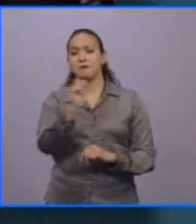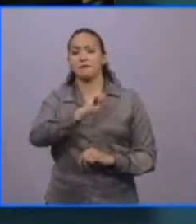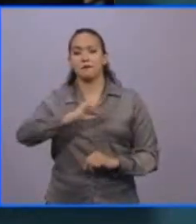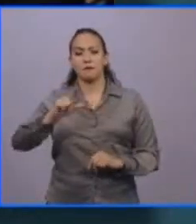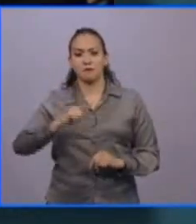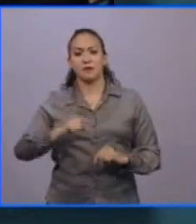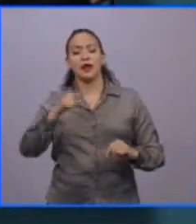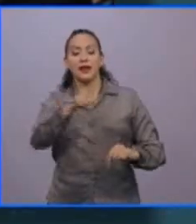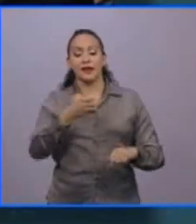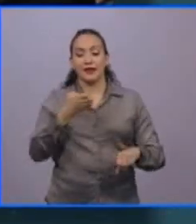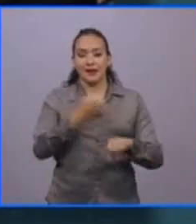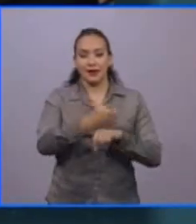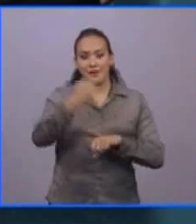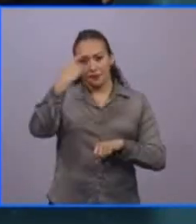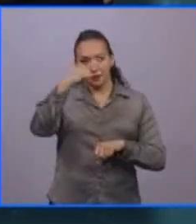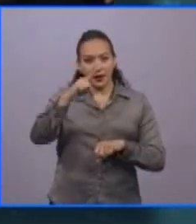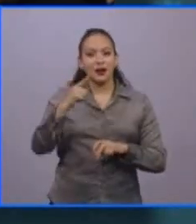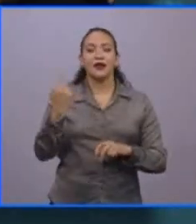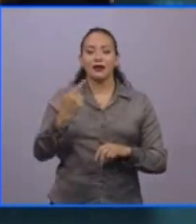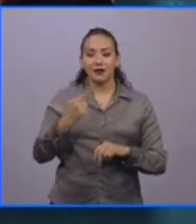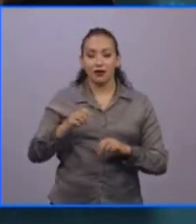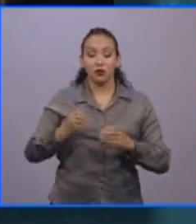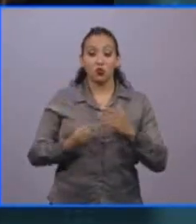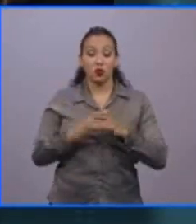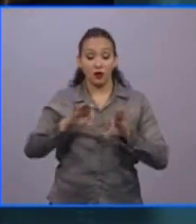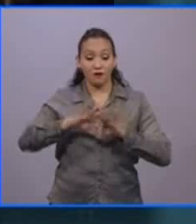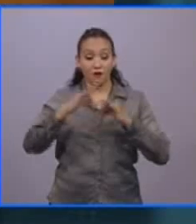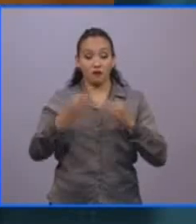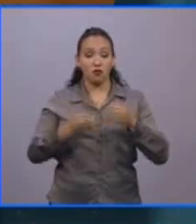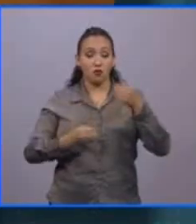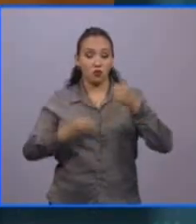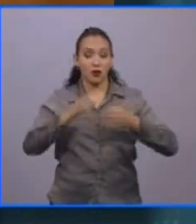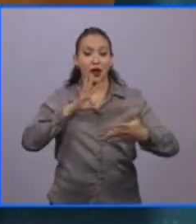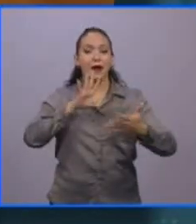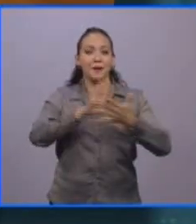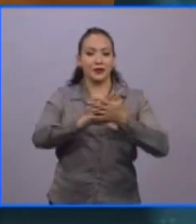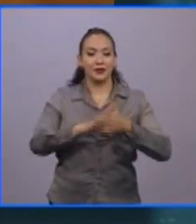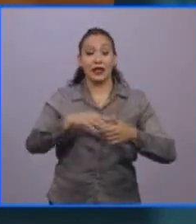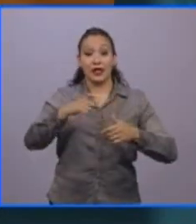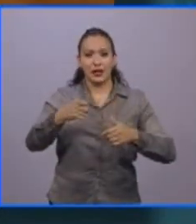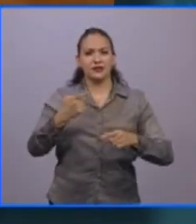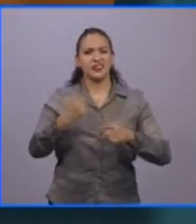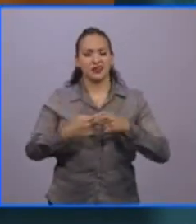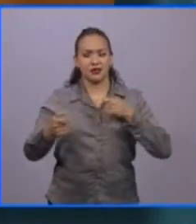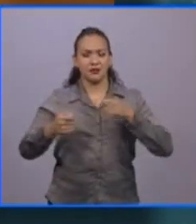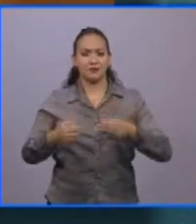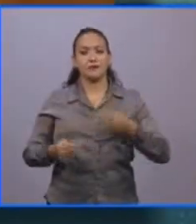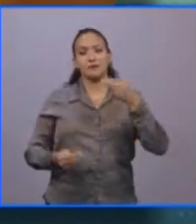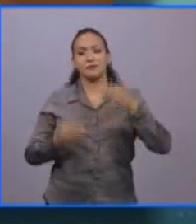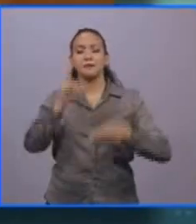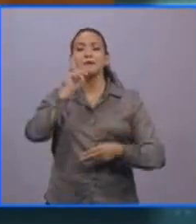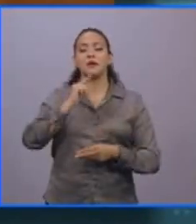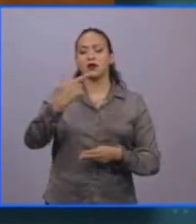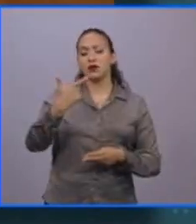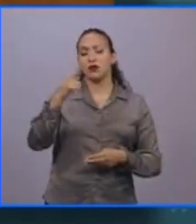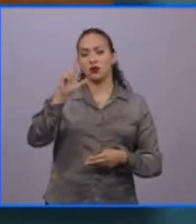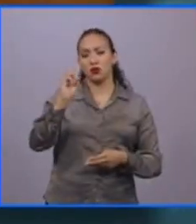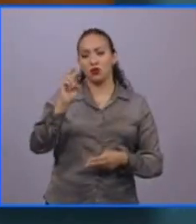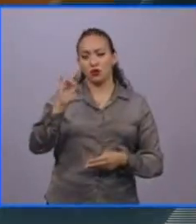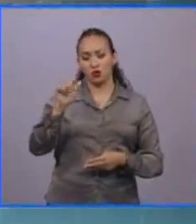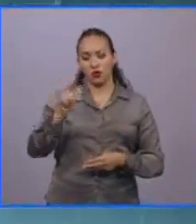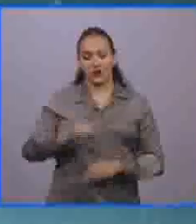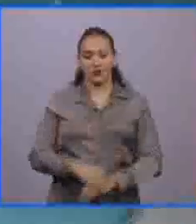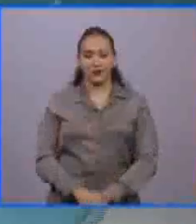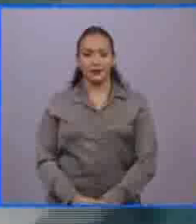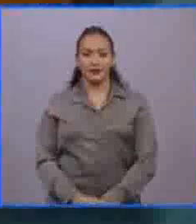de la Comisión Estatal para la Consolidación del Sistema de Justicia Penal, comisión que es presidida por la magistrada Gloria Jasso Bravo.